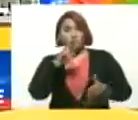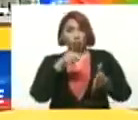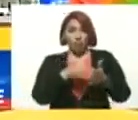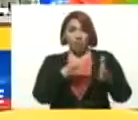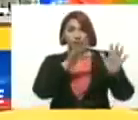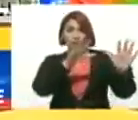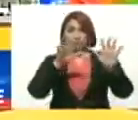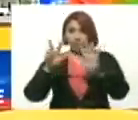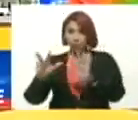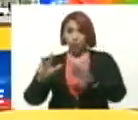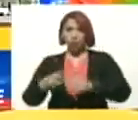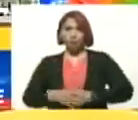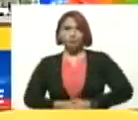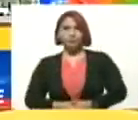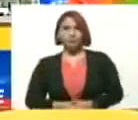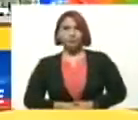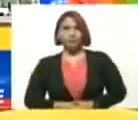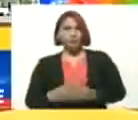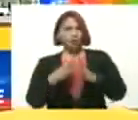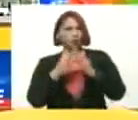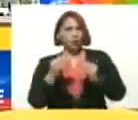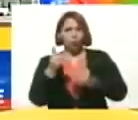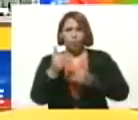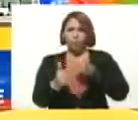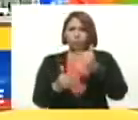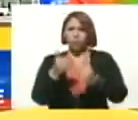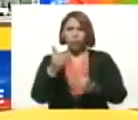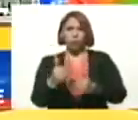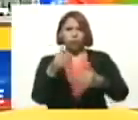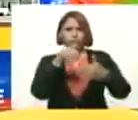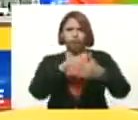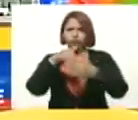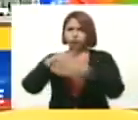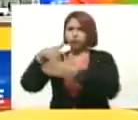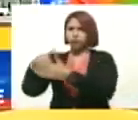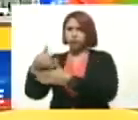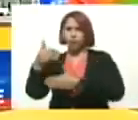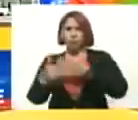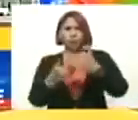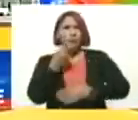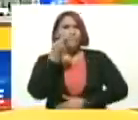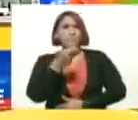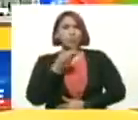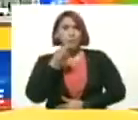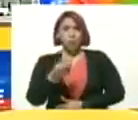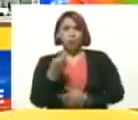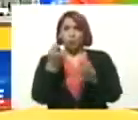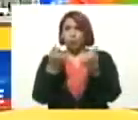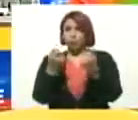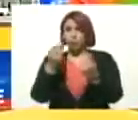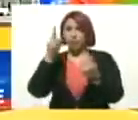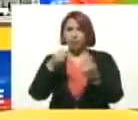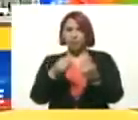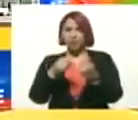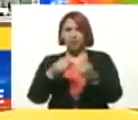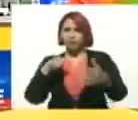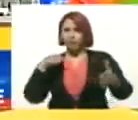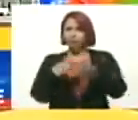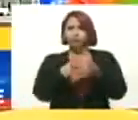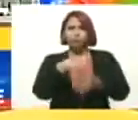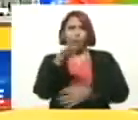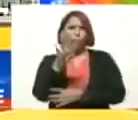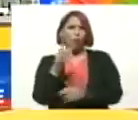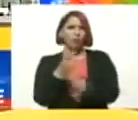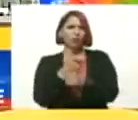2018, todo el proceso electoral, proceso político, económico, el atentado del 4 de agosto, ¿quién